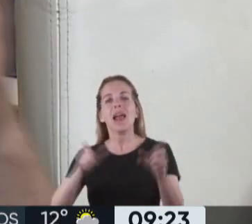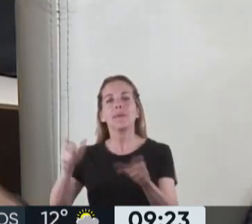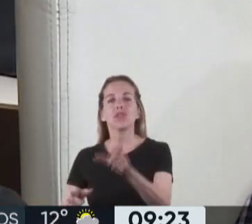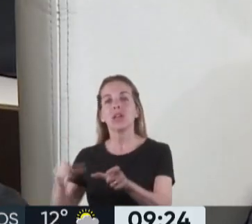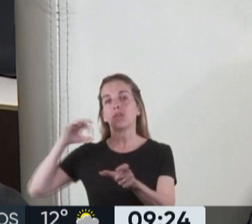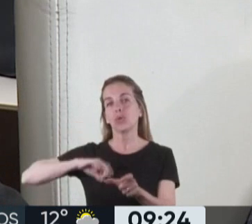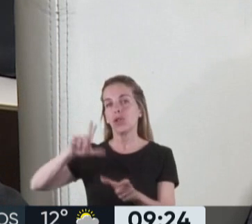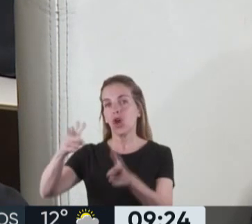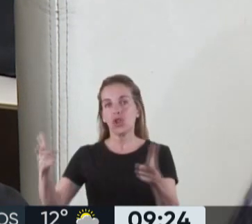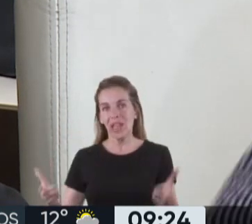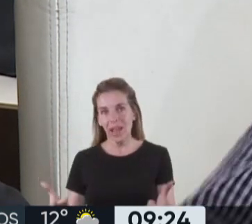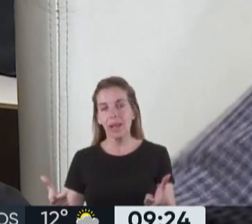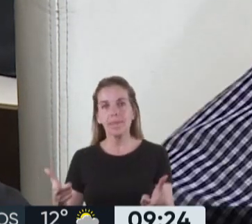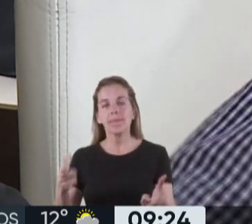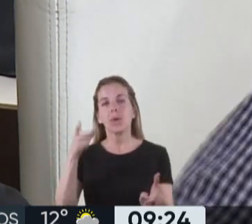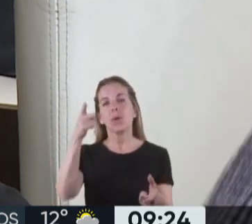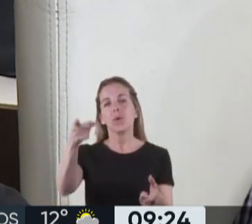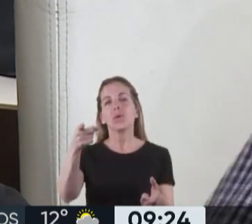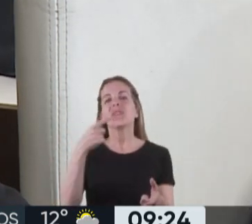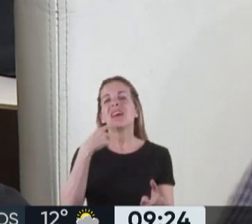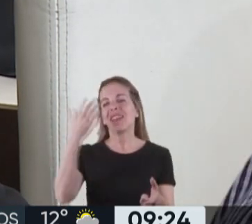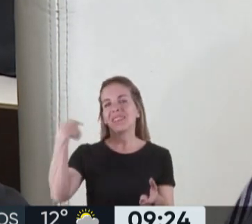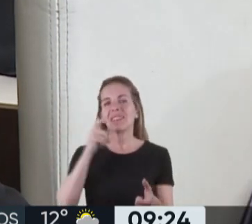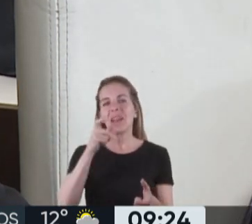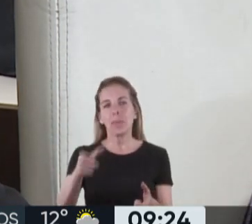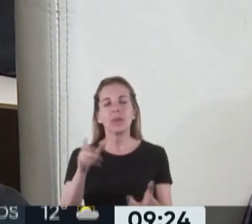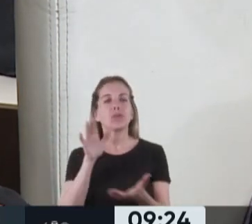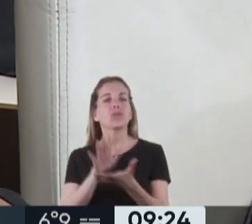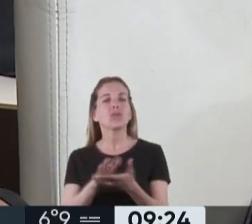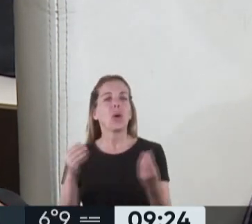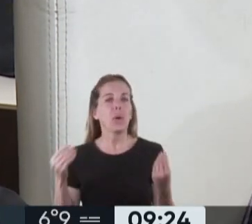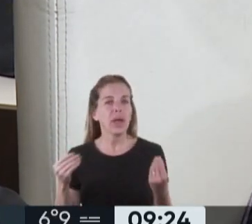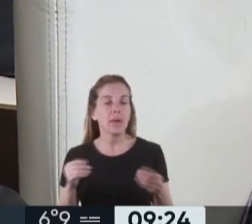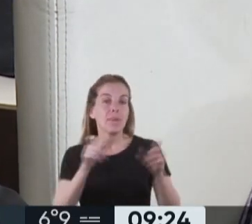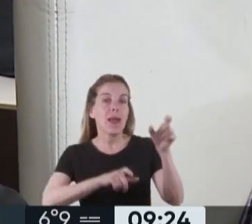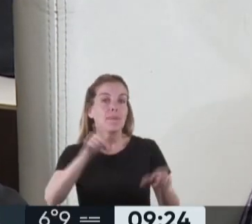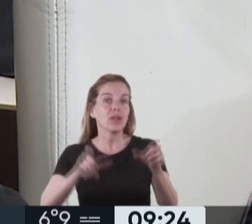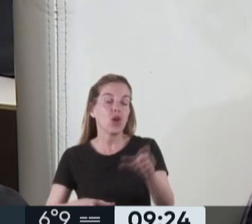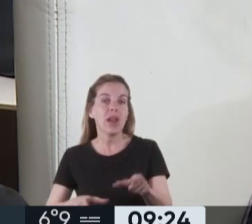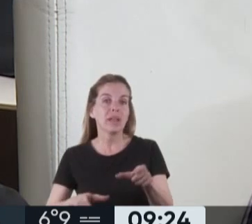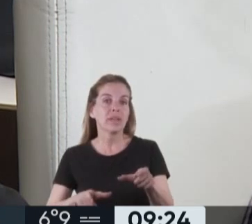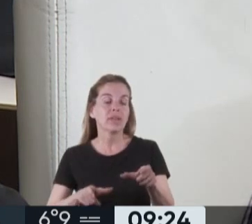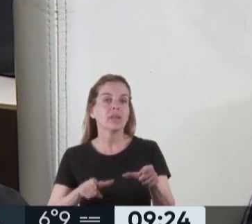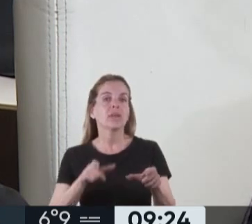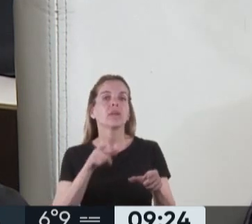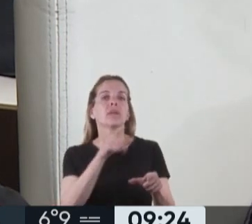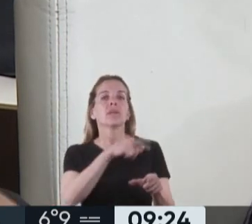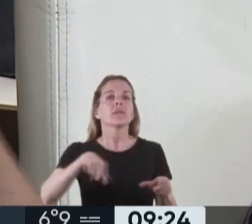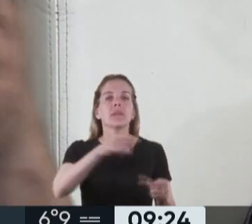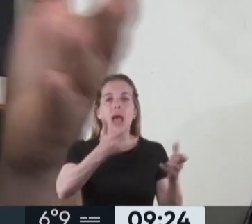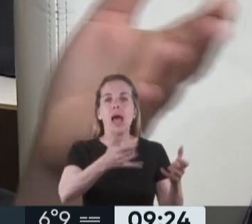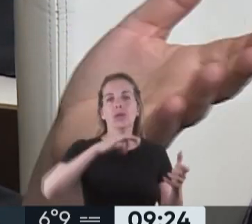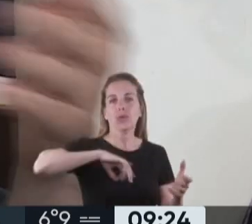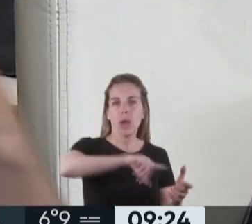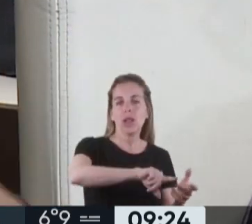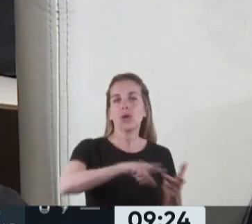Usted daba recién una respuesta sobre el sector no asalariado. Ahora, un tercer sector o